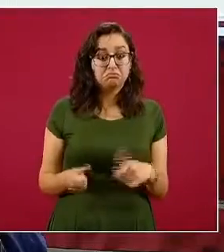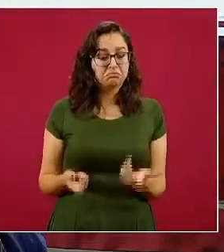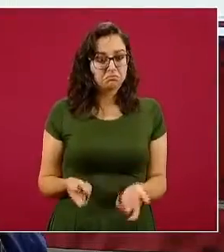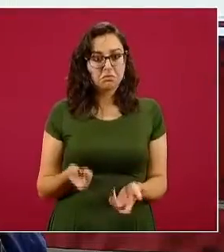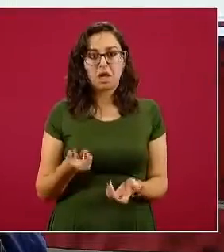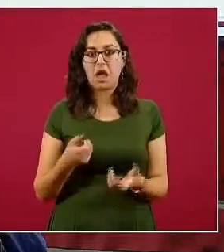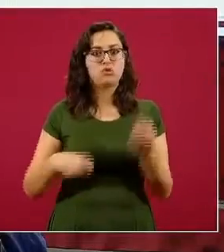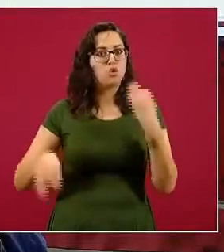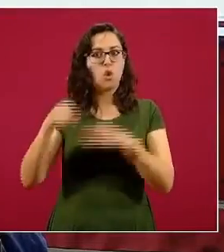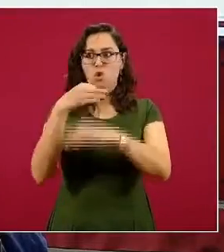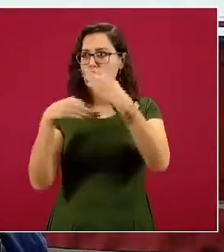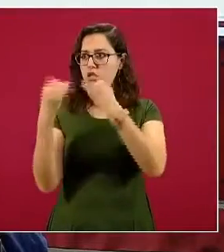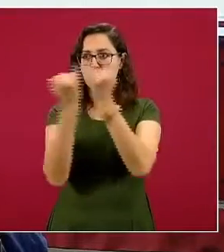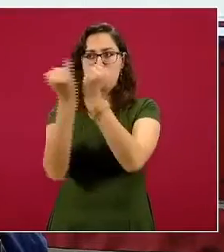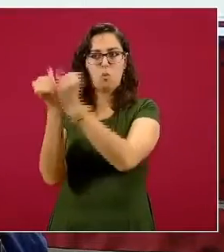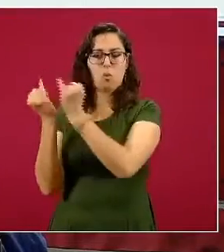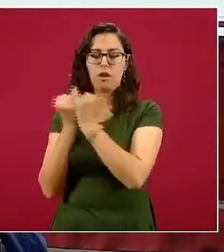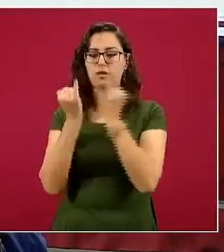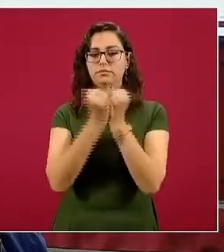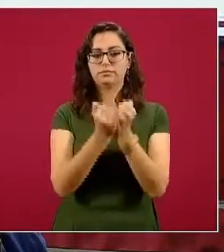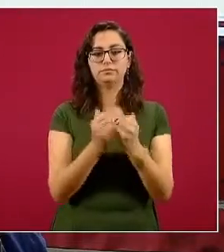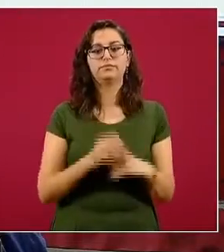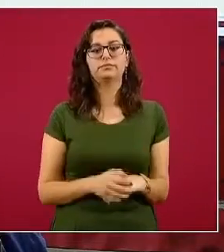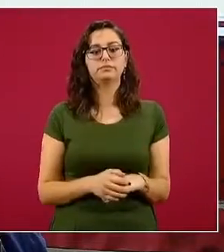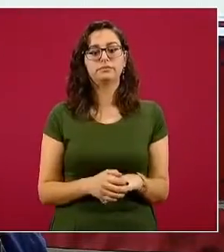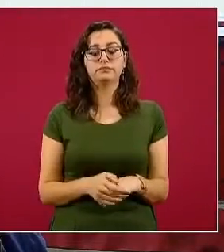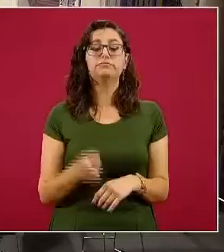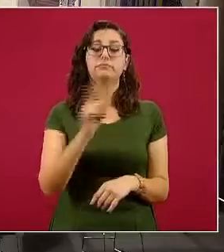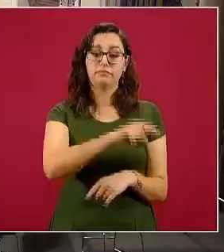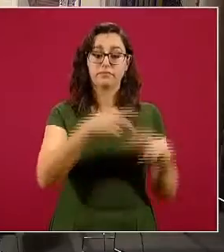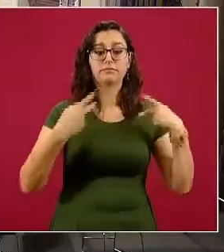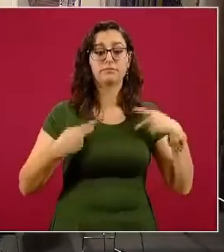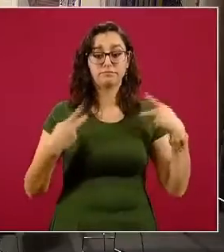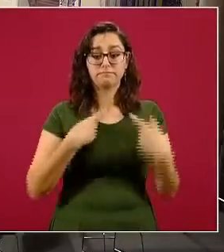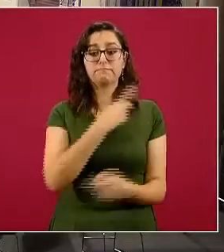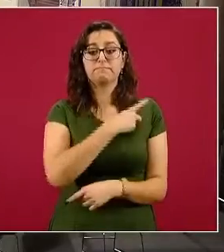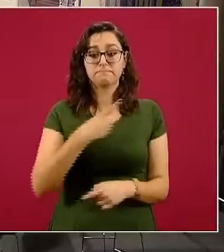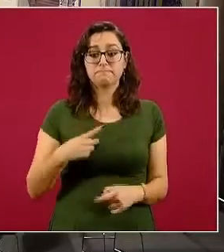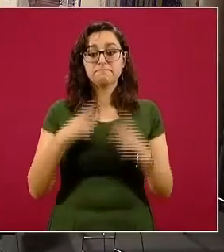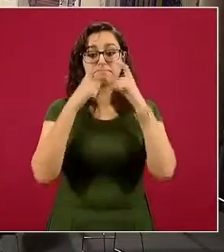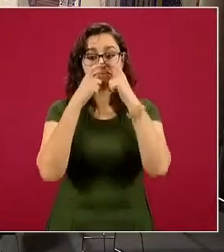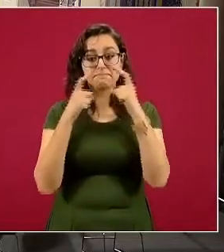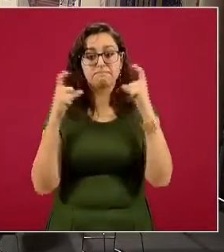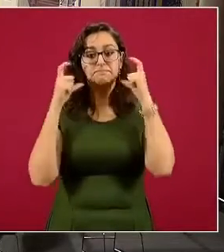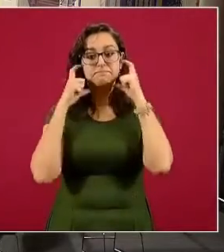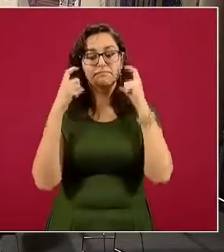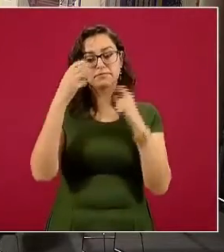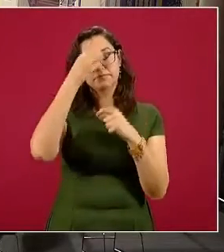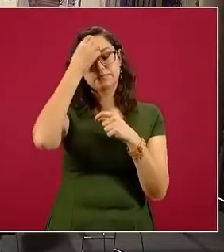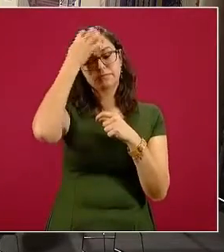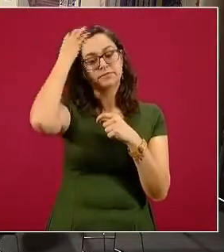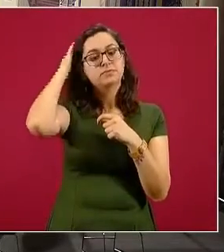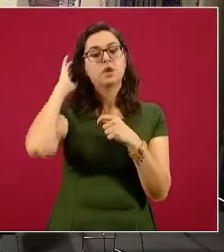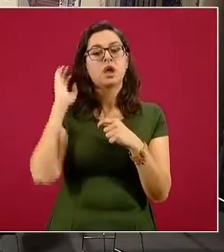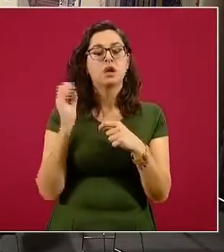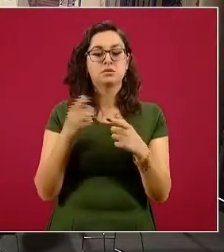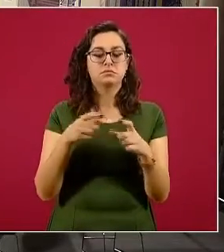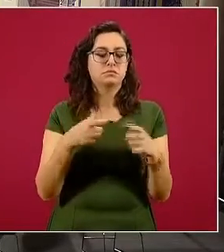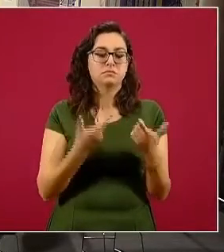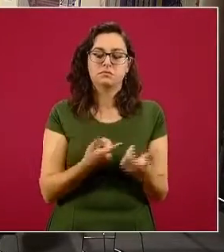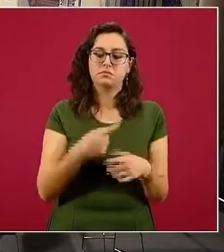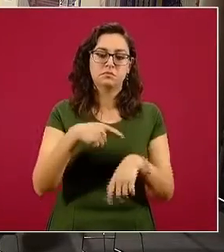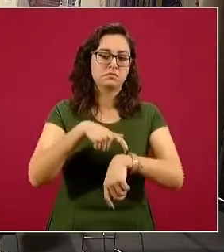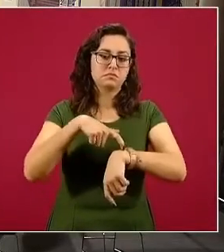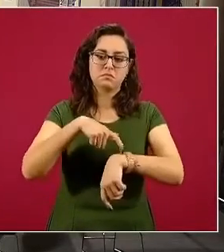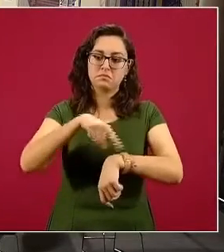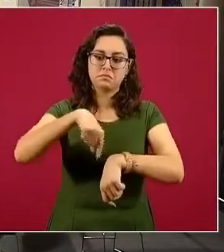excepción. Usar cubrebocas, el paciente debe de usar cubrebocas durante todo el procedimiento. Nosotros